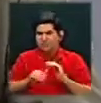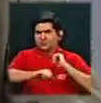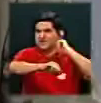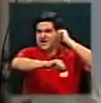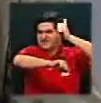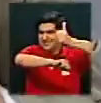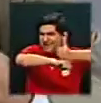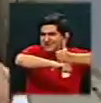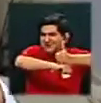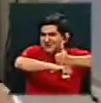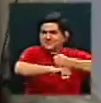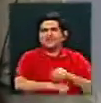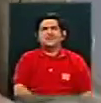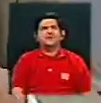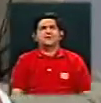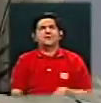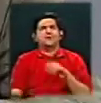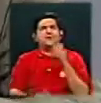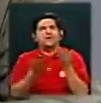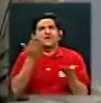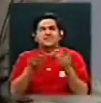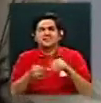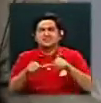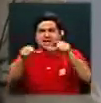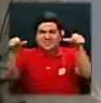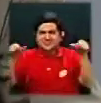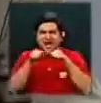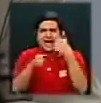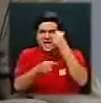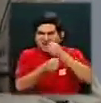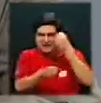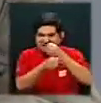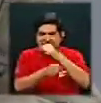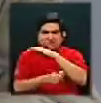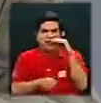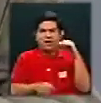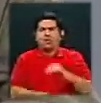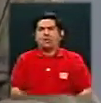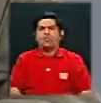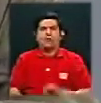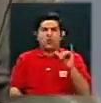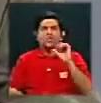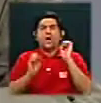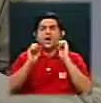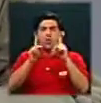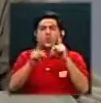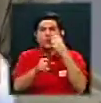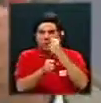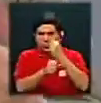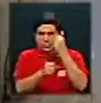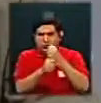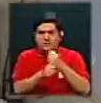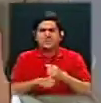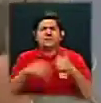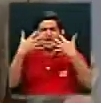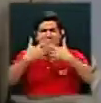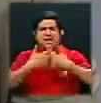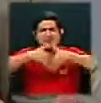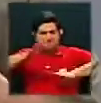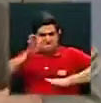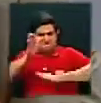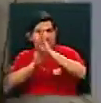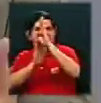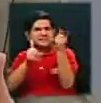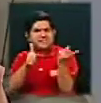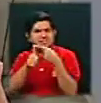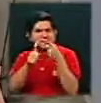planteaba crear focos de empleo y focos de trabajo con empresas muy desarrolladas, que en